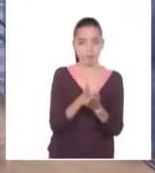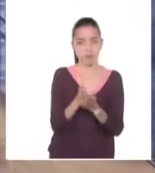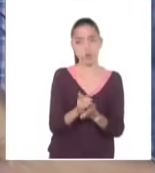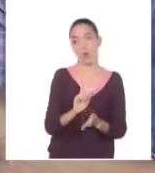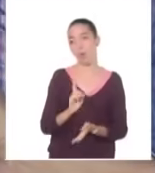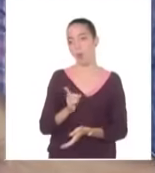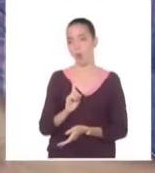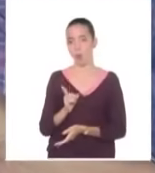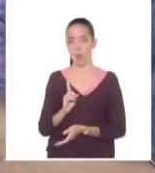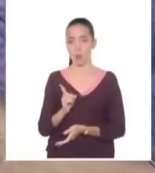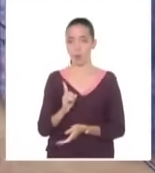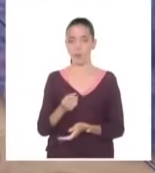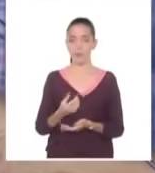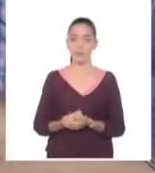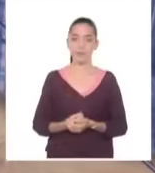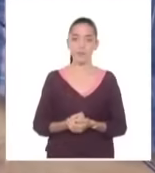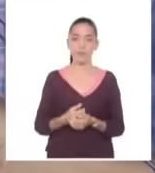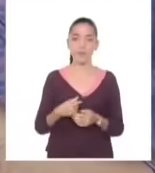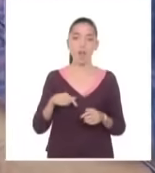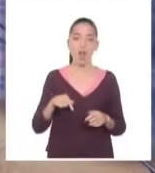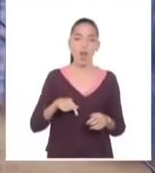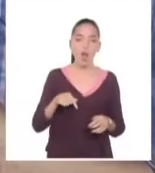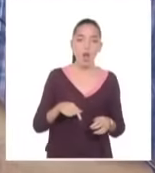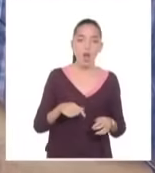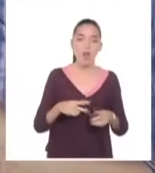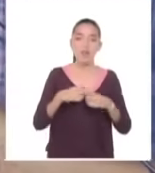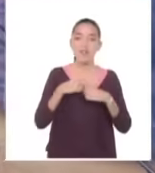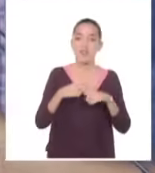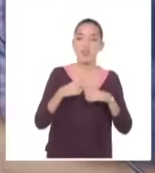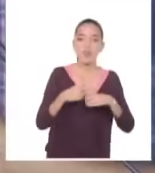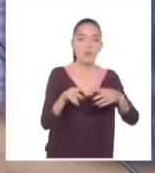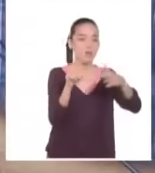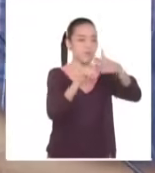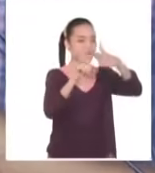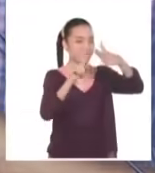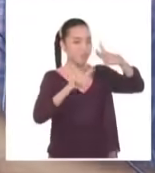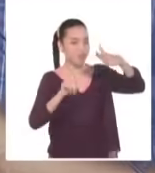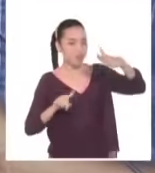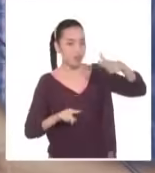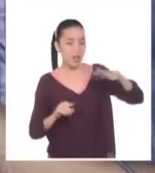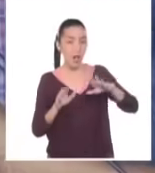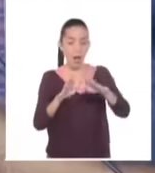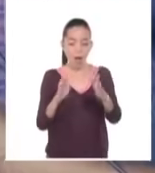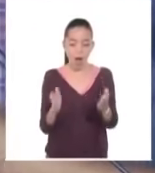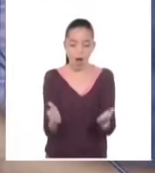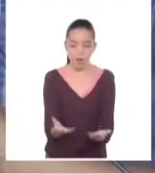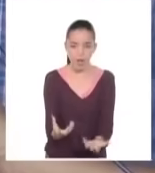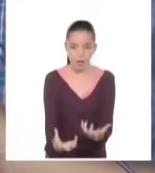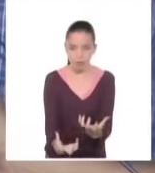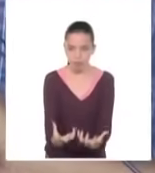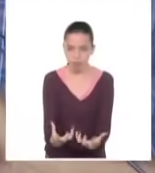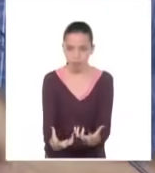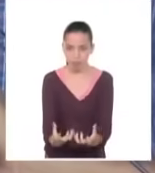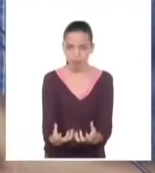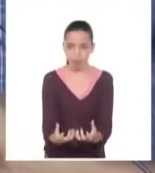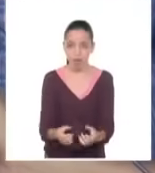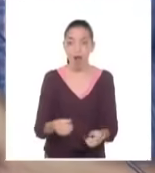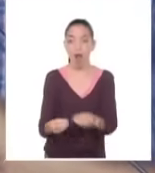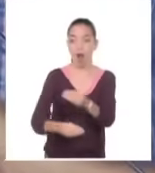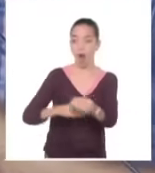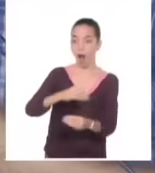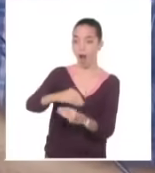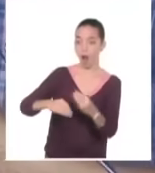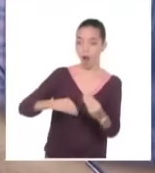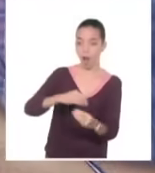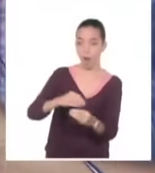automática y por tema eléctrico, hoy han quedado resueltos. Se han sustituido los tubos de las calderas, se han sustituido tarjetas eléctricas, se han sustituido